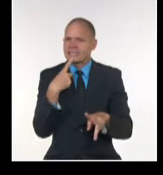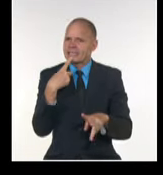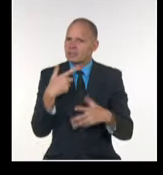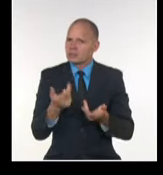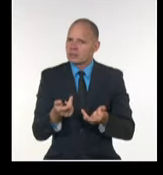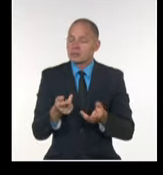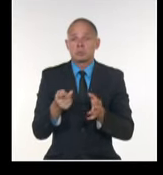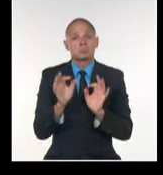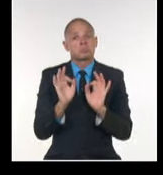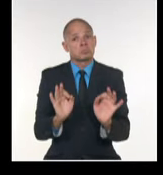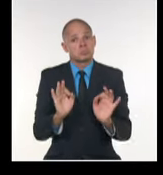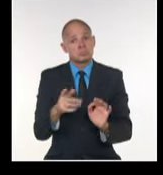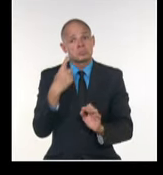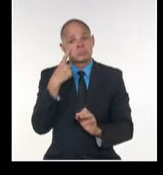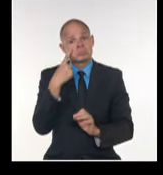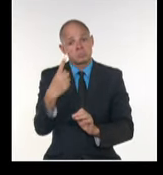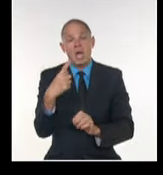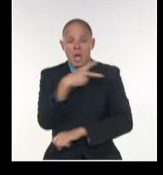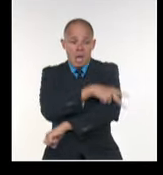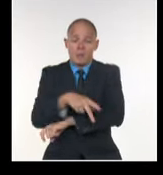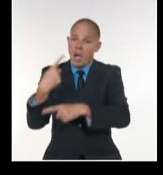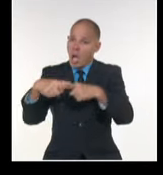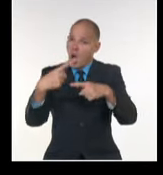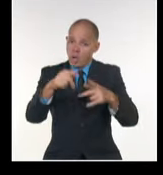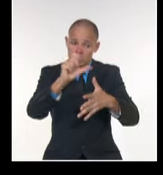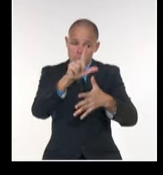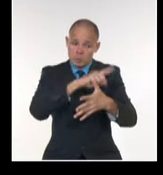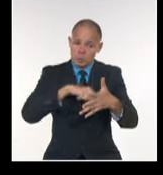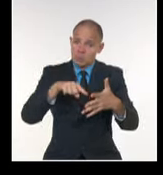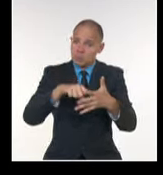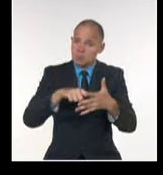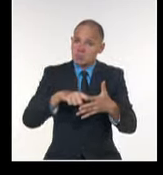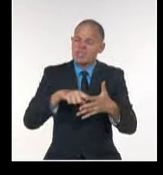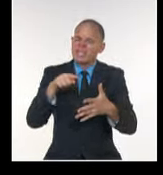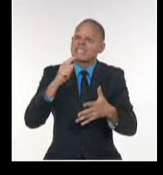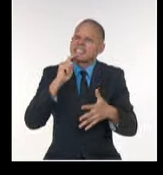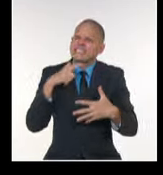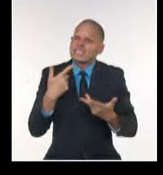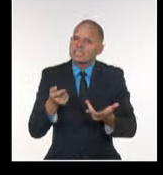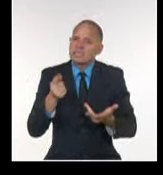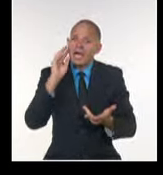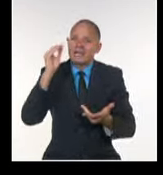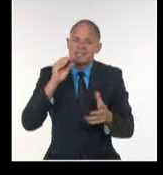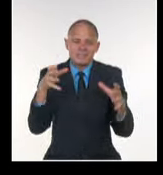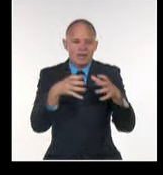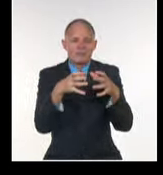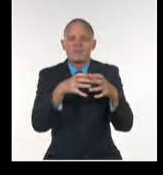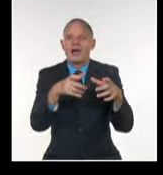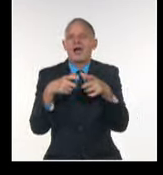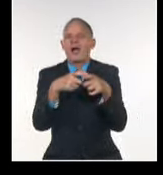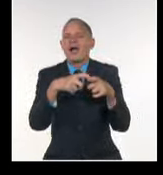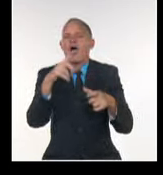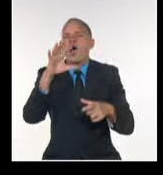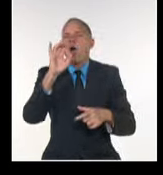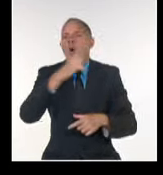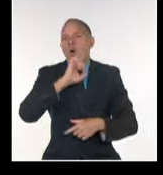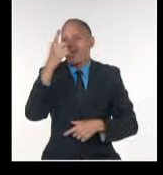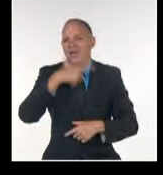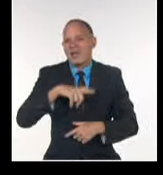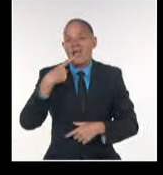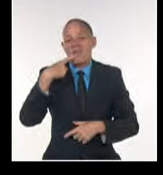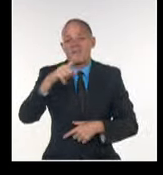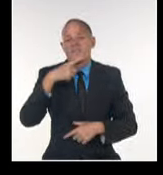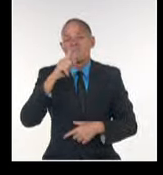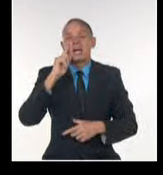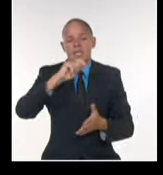postura de gobiernos de la región que frenaron la adopción de una resolución en la Organización de Estados Americanos tras los comicios del pasado domingo.